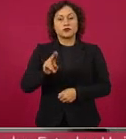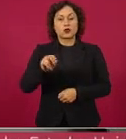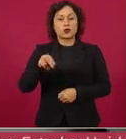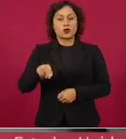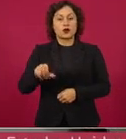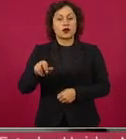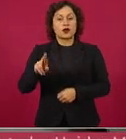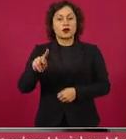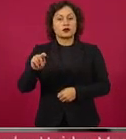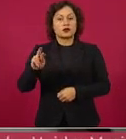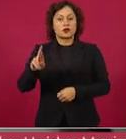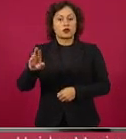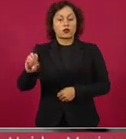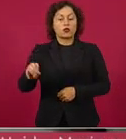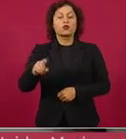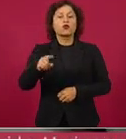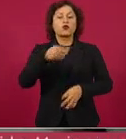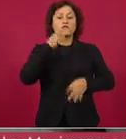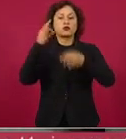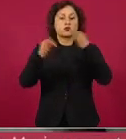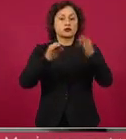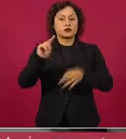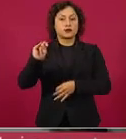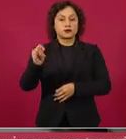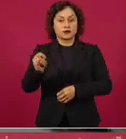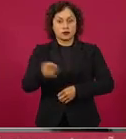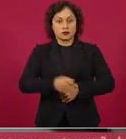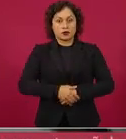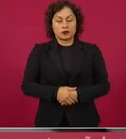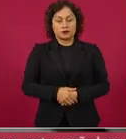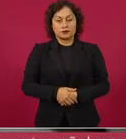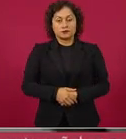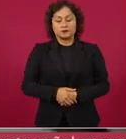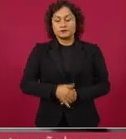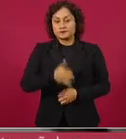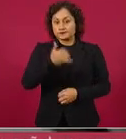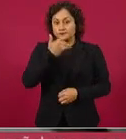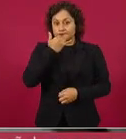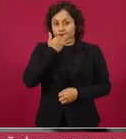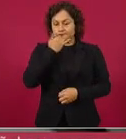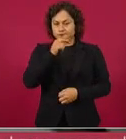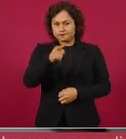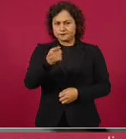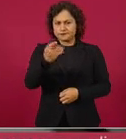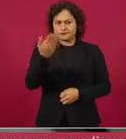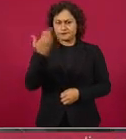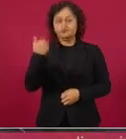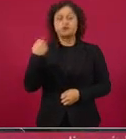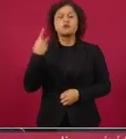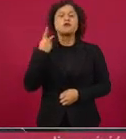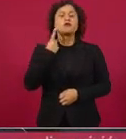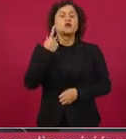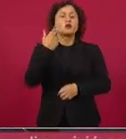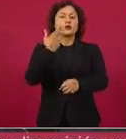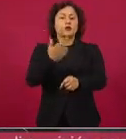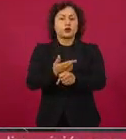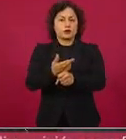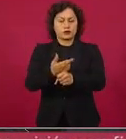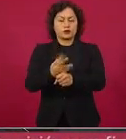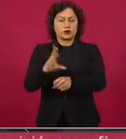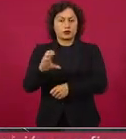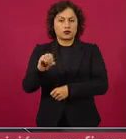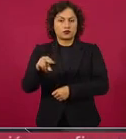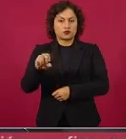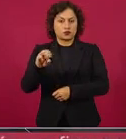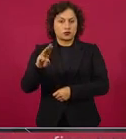Juan Arturo Salinas, de Primer Sistema de Noticias de Tijuana. A propósito de lo que refería el procurador del consumidor,